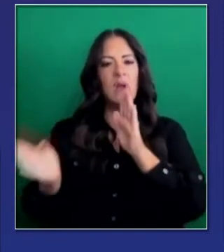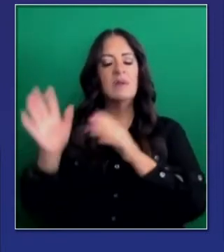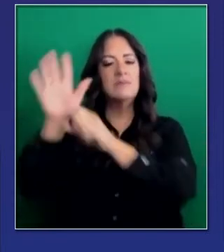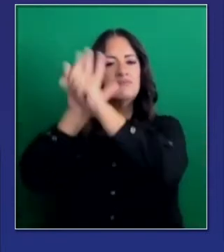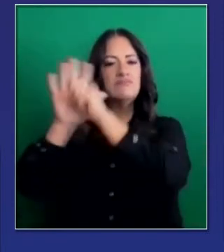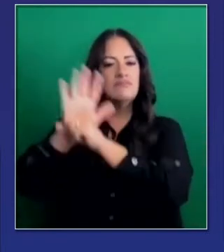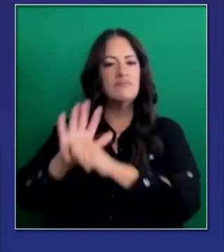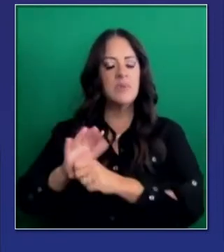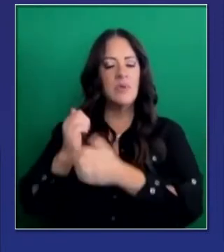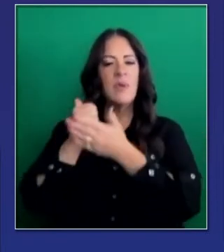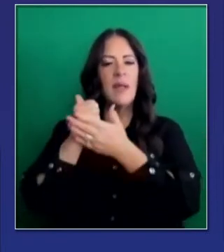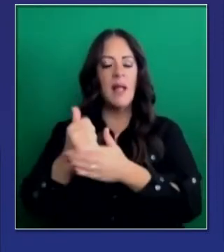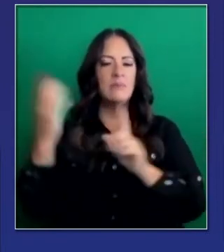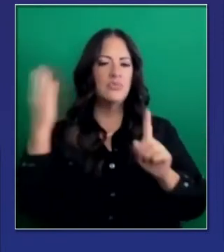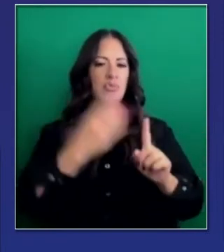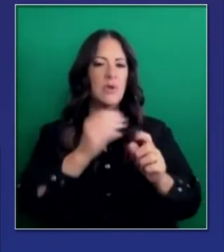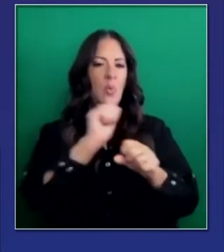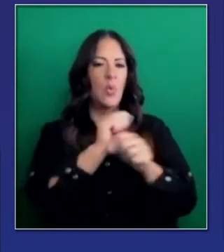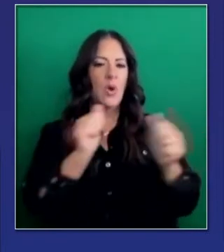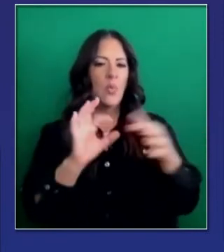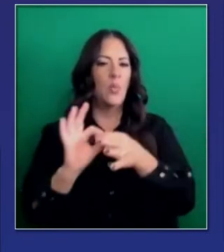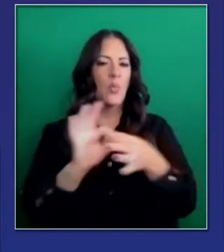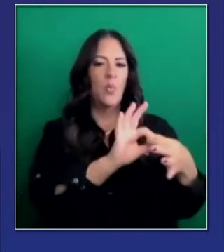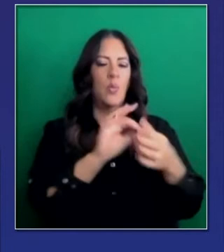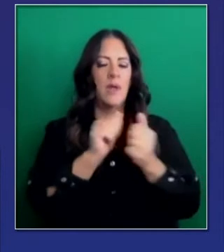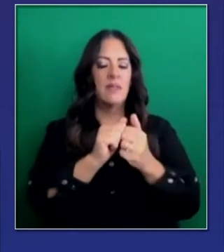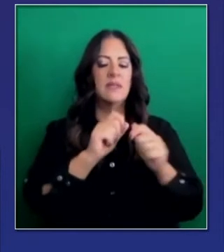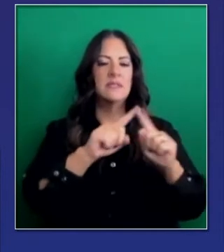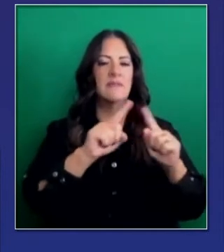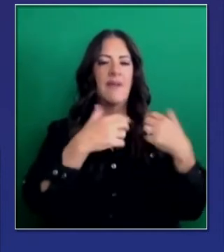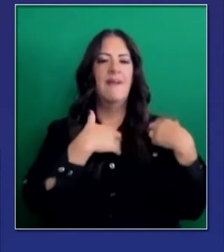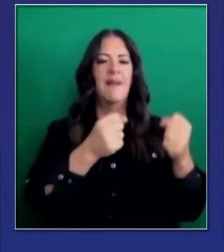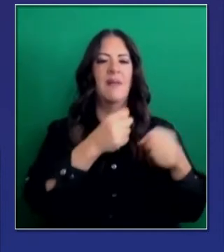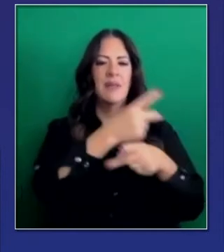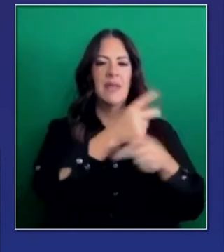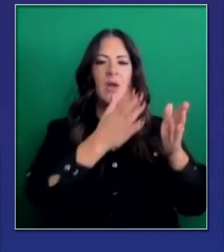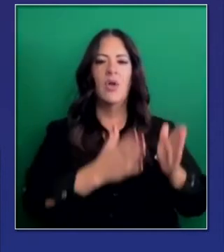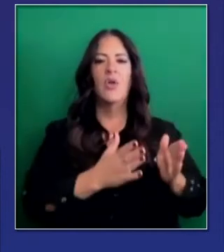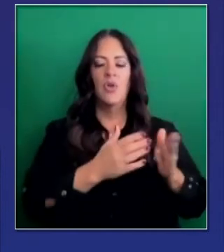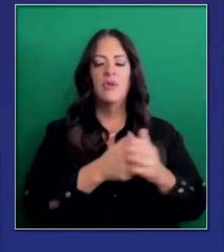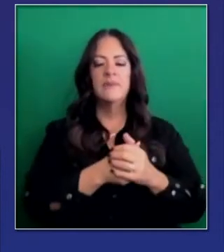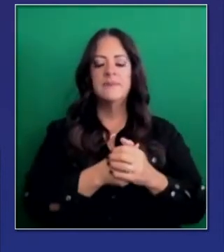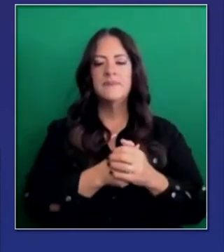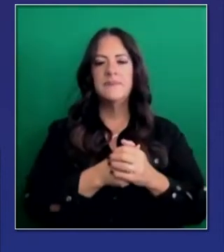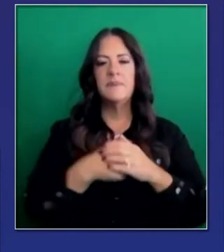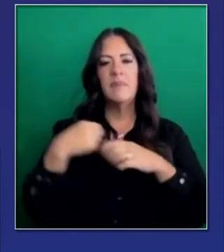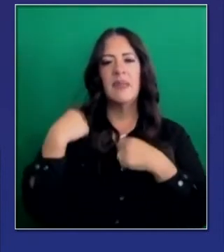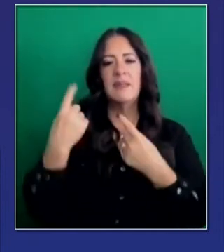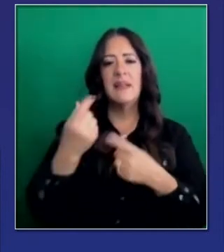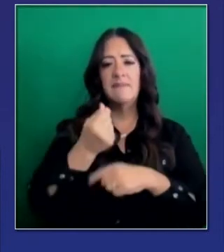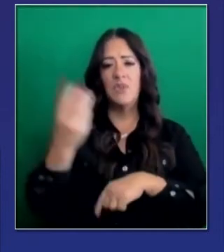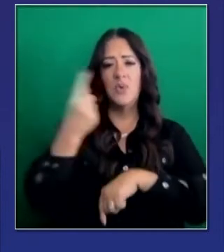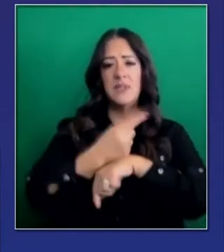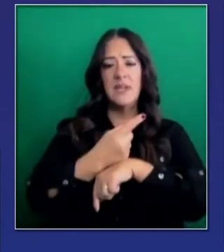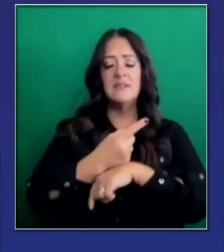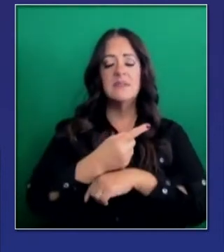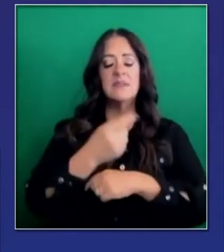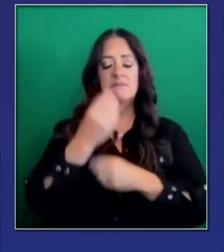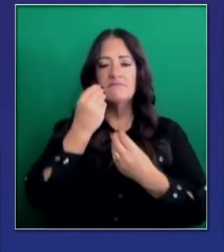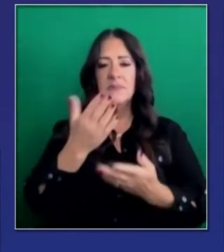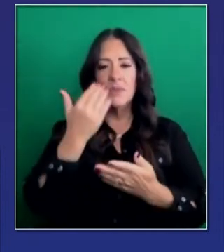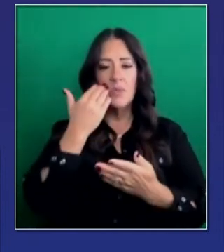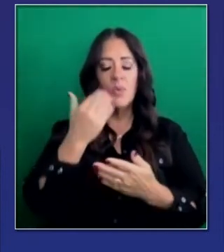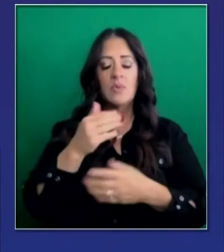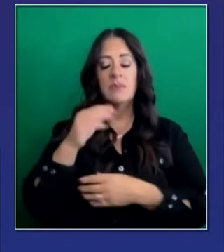directamente y acabamos hoy esto estoy publicando lo esto pasó en los últimos días pero quiero publicarlo